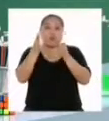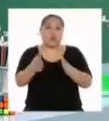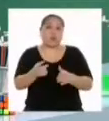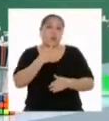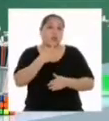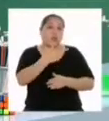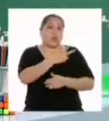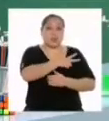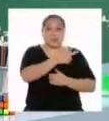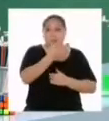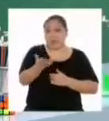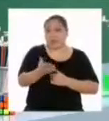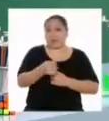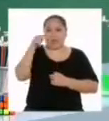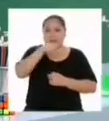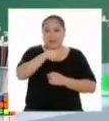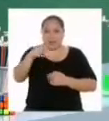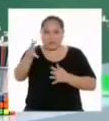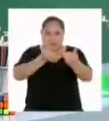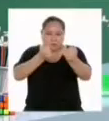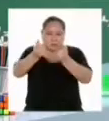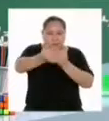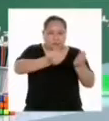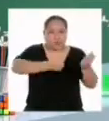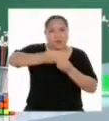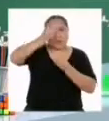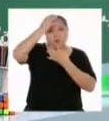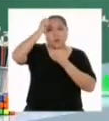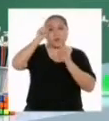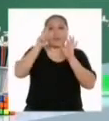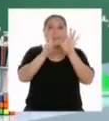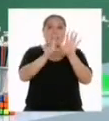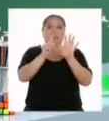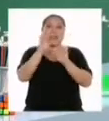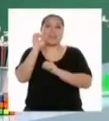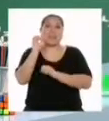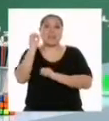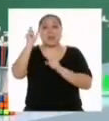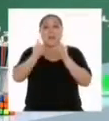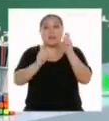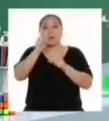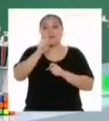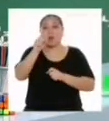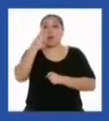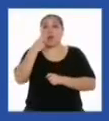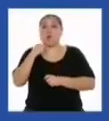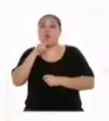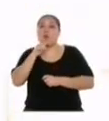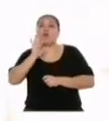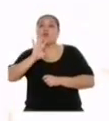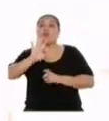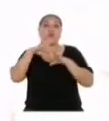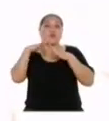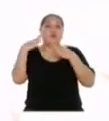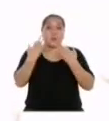grado. Con eso logramos recoger información de 60 personas, entre ellas y ellos y sus